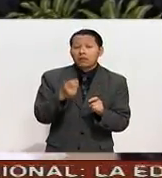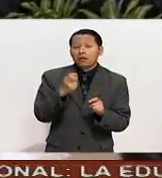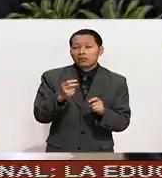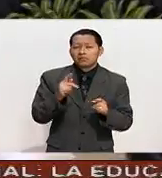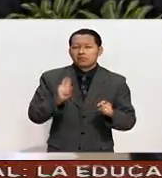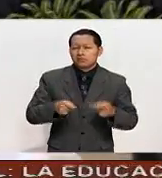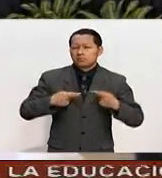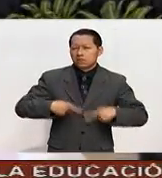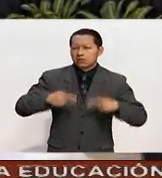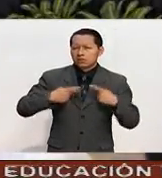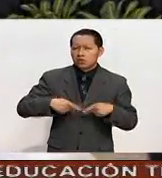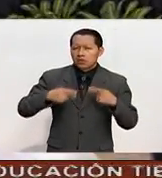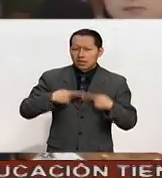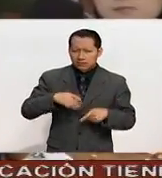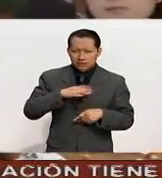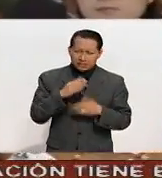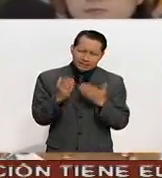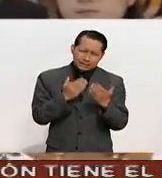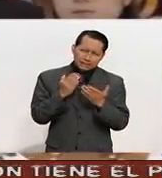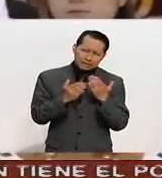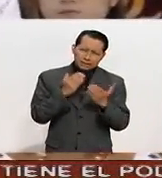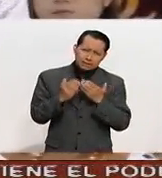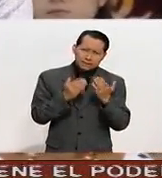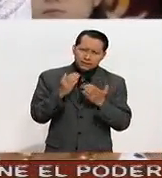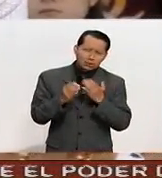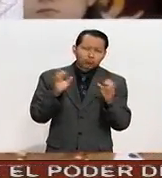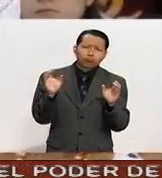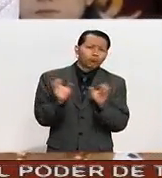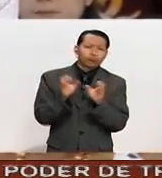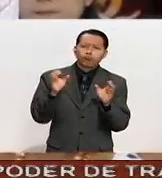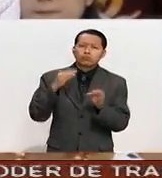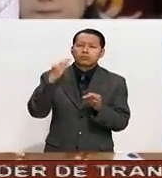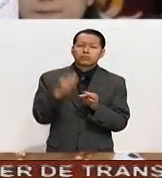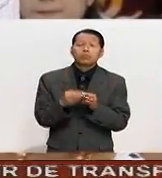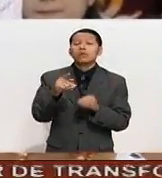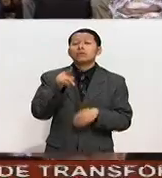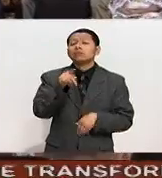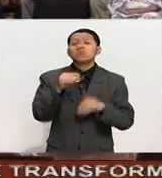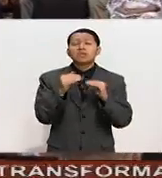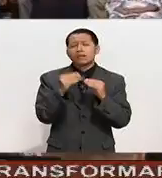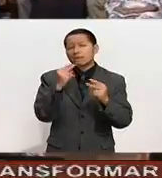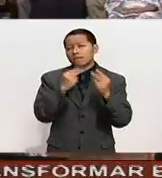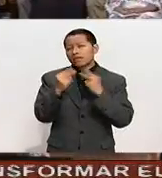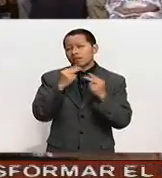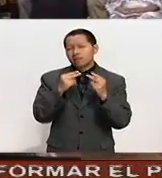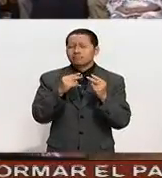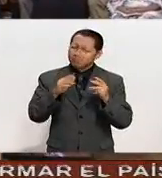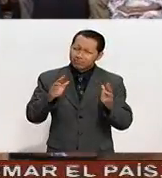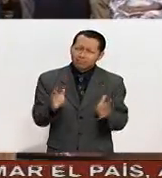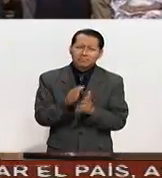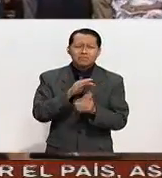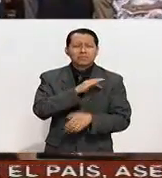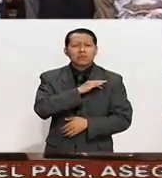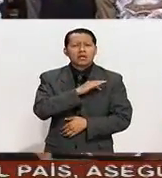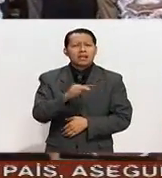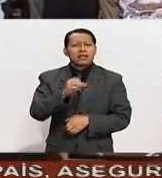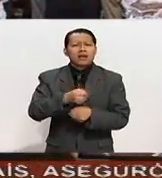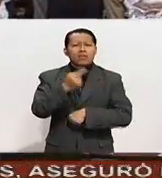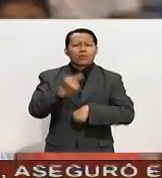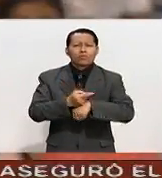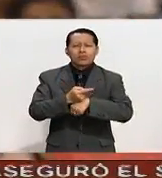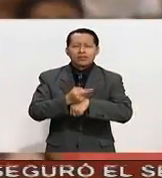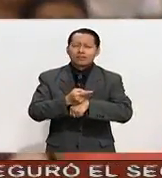personas han concluido sus estudios y si está en casa viendo esto, pues anímese, hay oportunidades